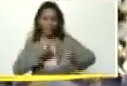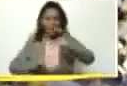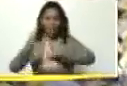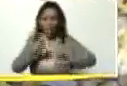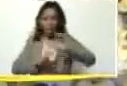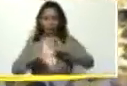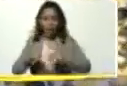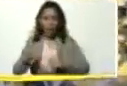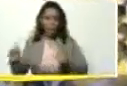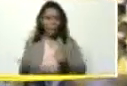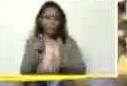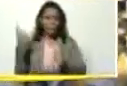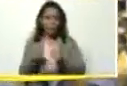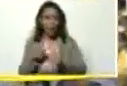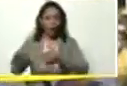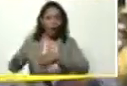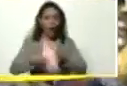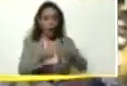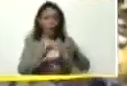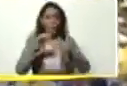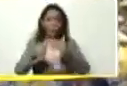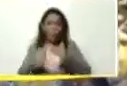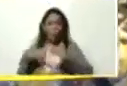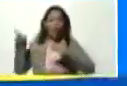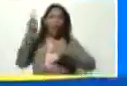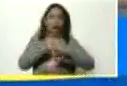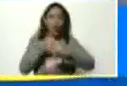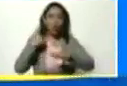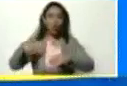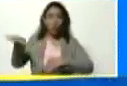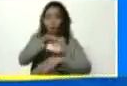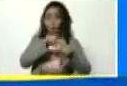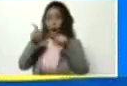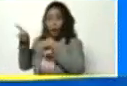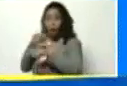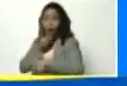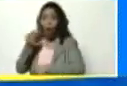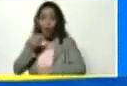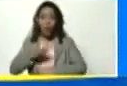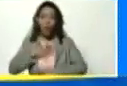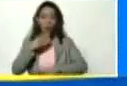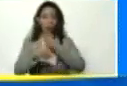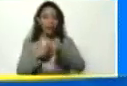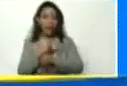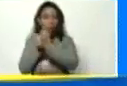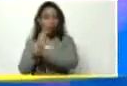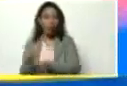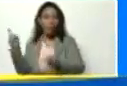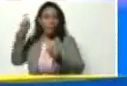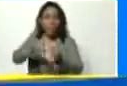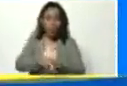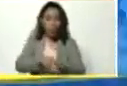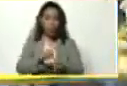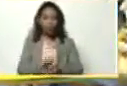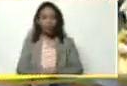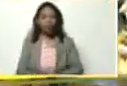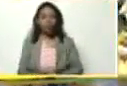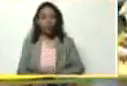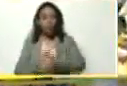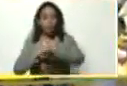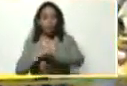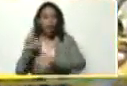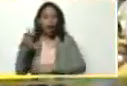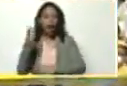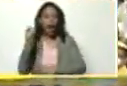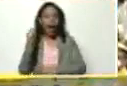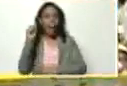Las prioridades en las carreras de posgrado que todos estos muchachos pueden optar. Por favor, doctora Gabriela Ramírez. Gabriela